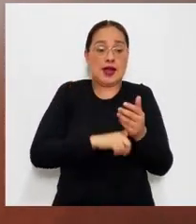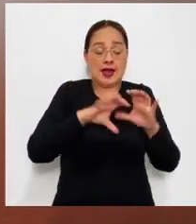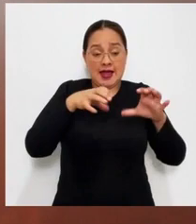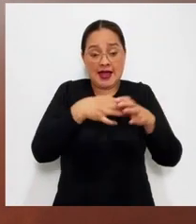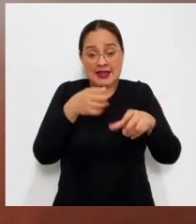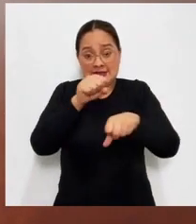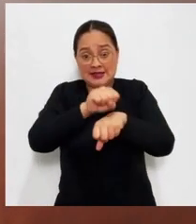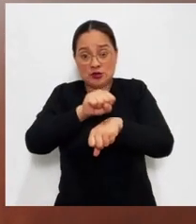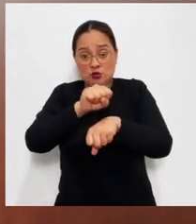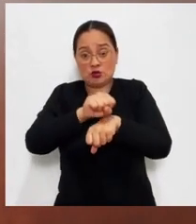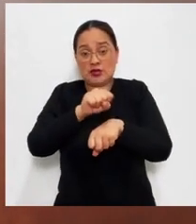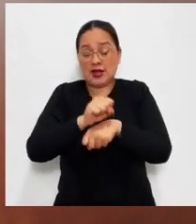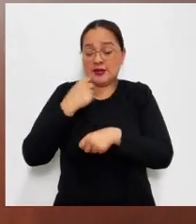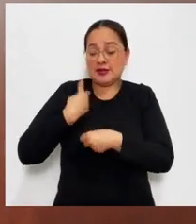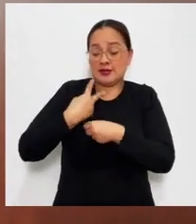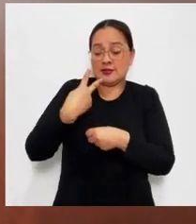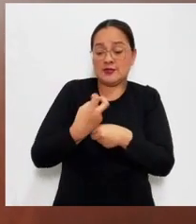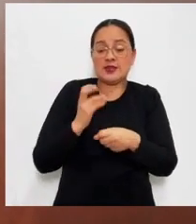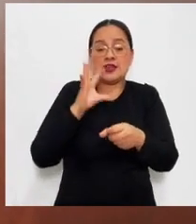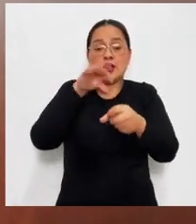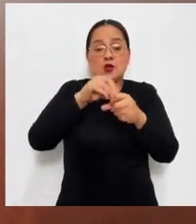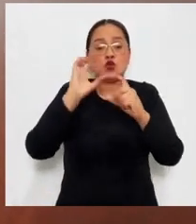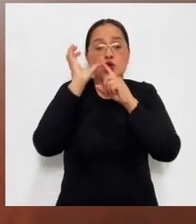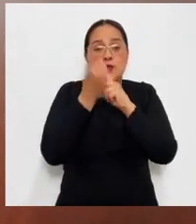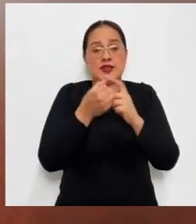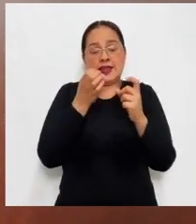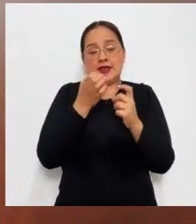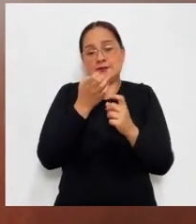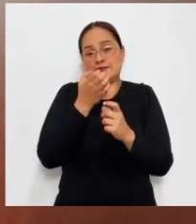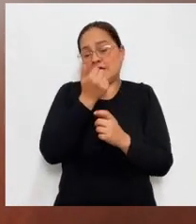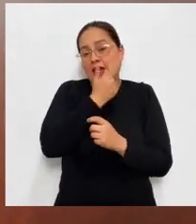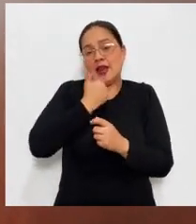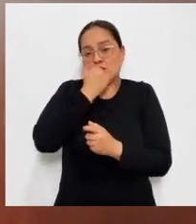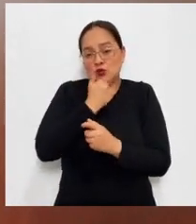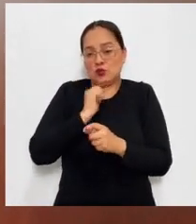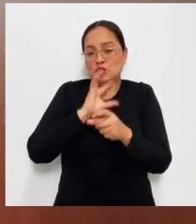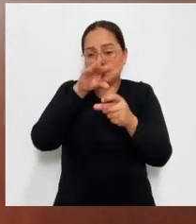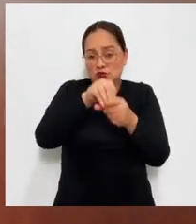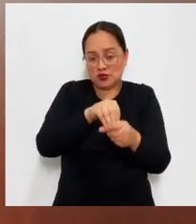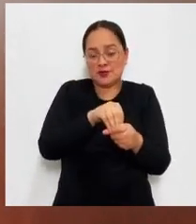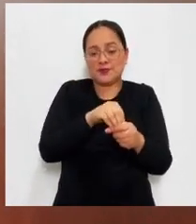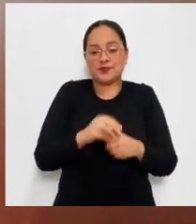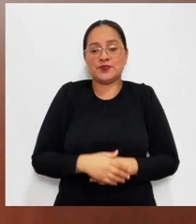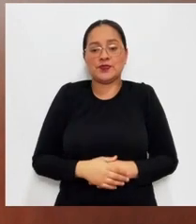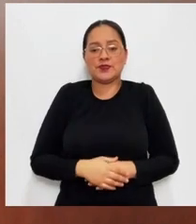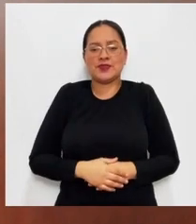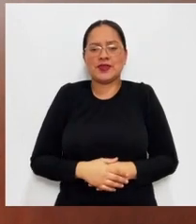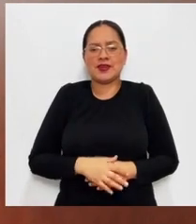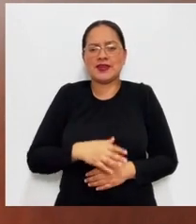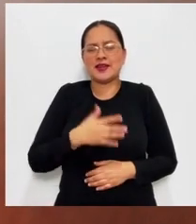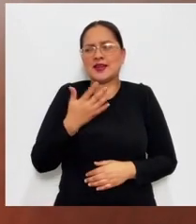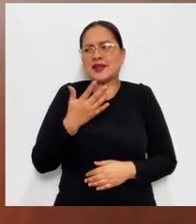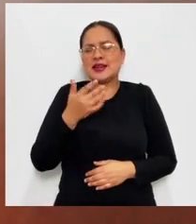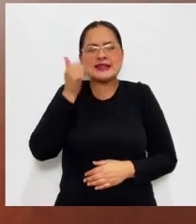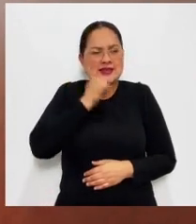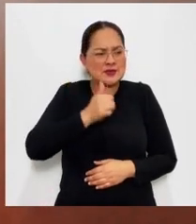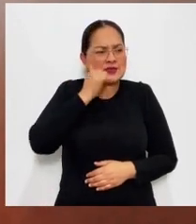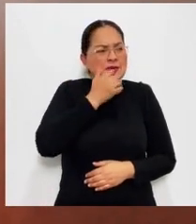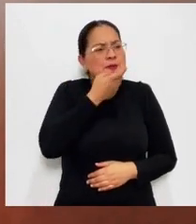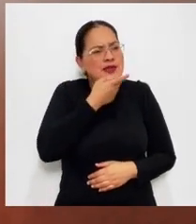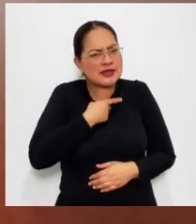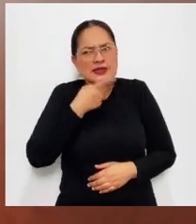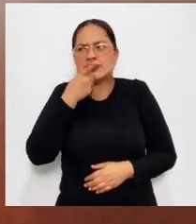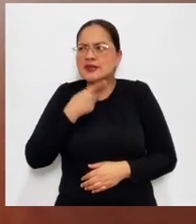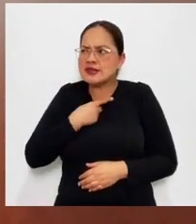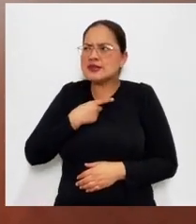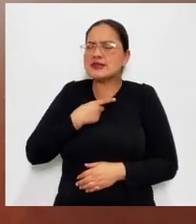la secundaria me invitan a formar parte del comité estudiantil y cuando me invitan a formar parte me decían algo que hasta el día de hoy